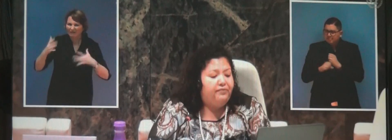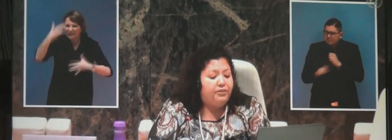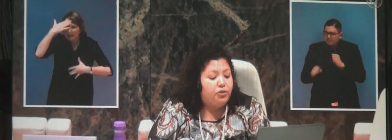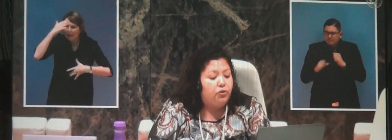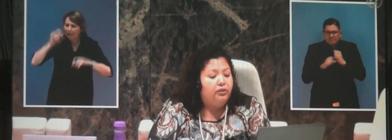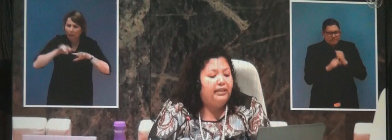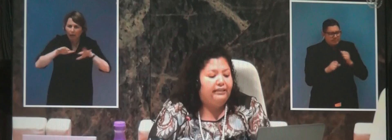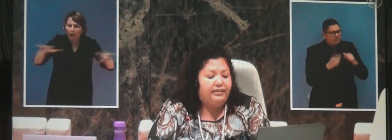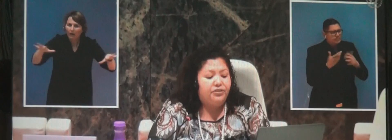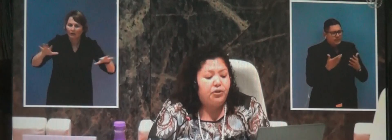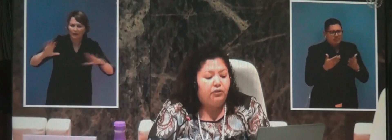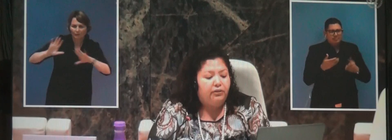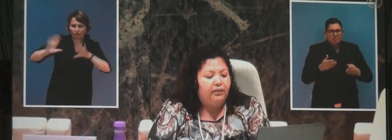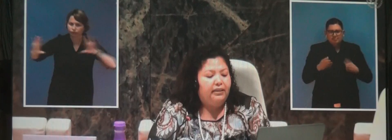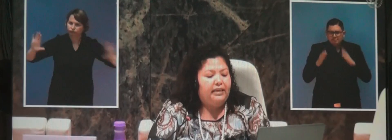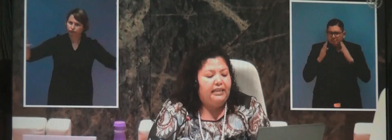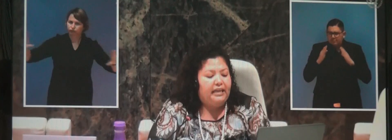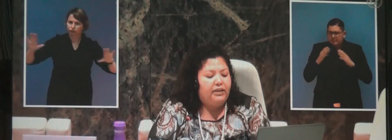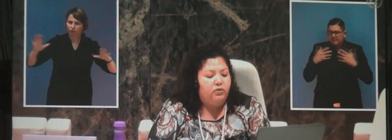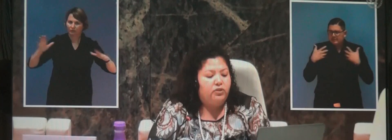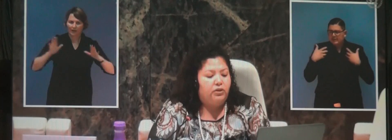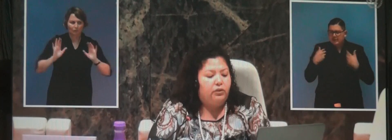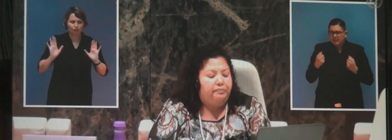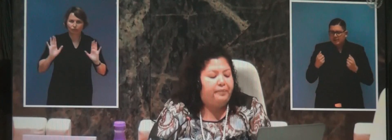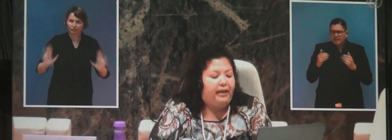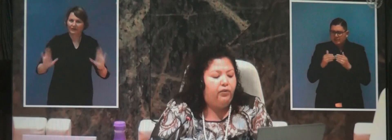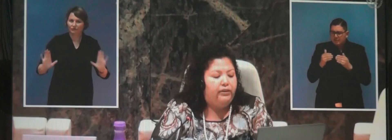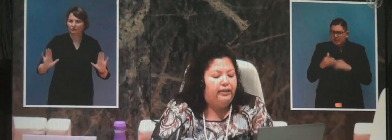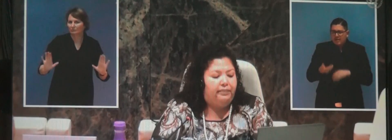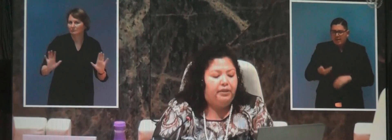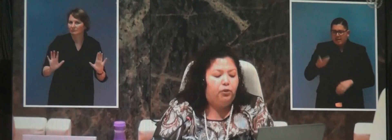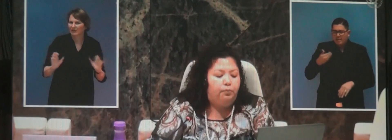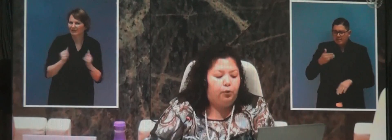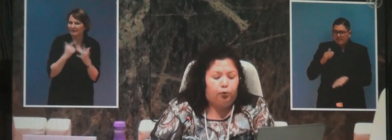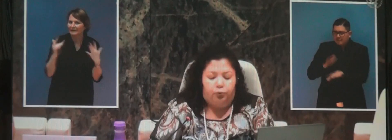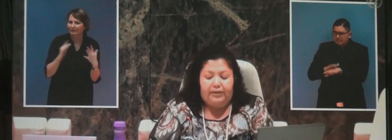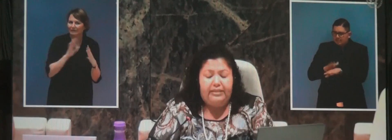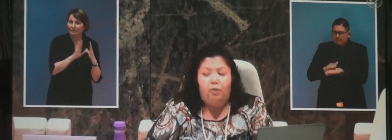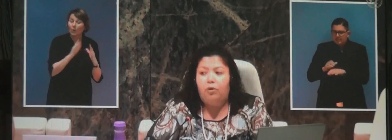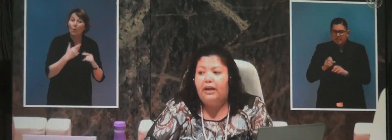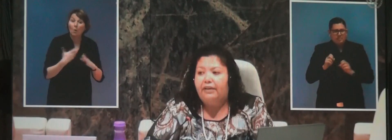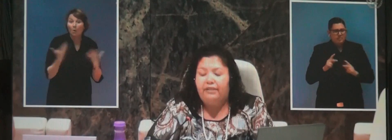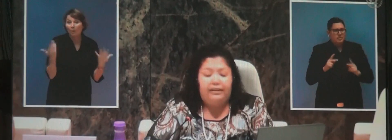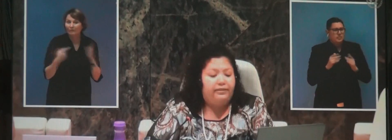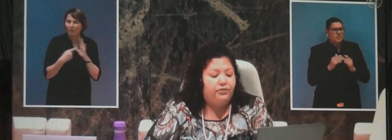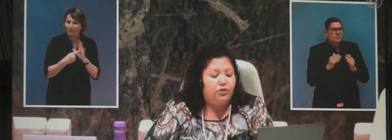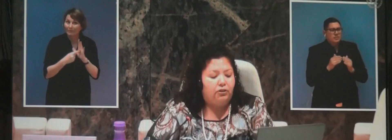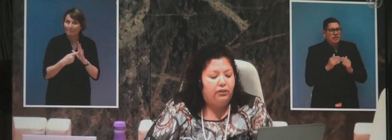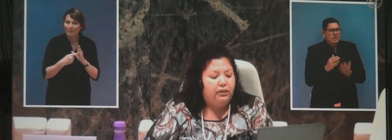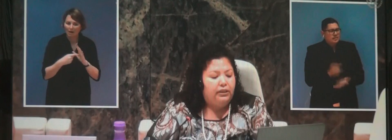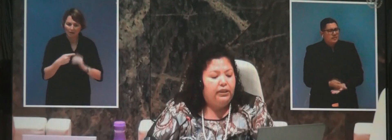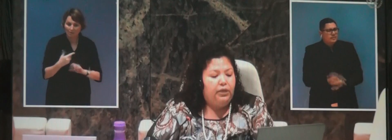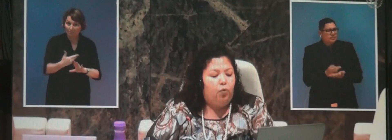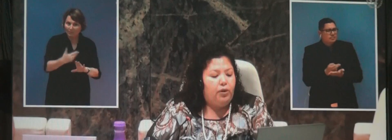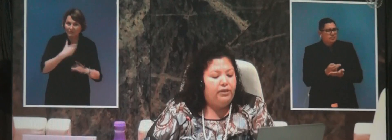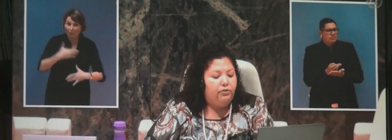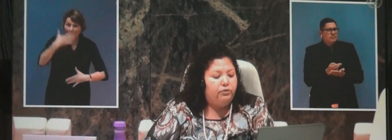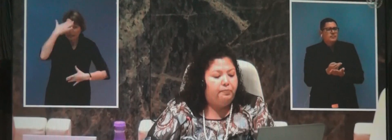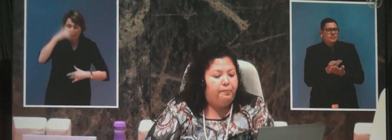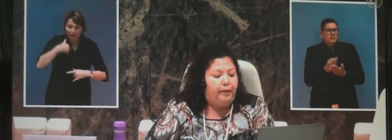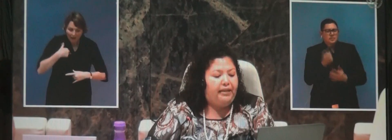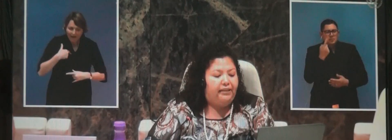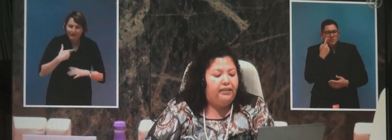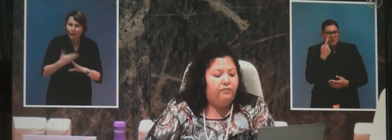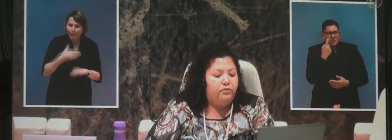salud, prevención, detección y diagnóstico temprano de tratamiento oportuno, así como la rehabilitación y